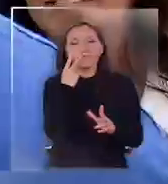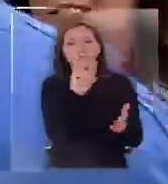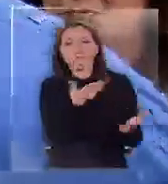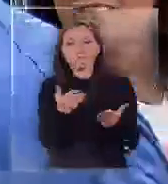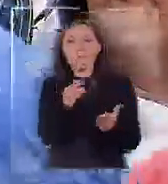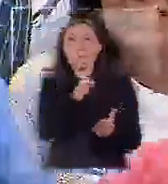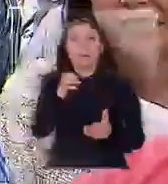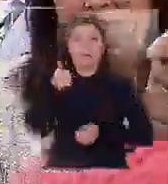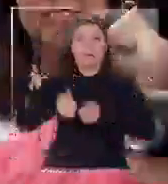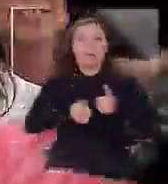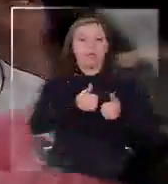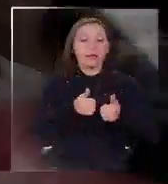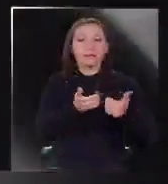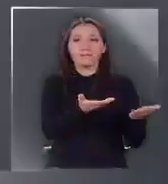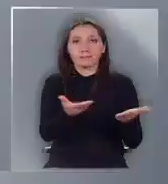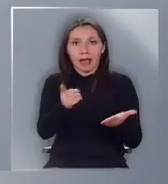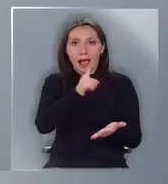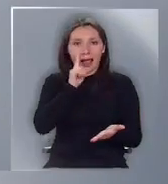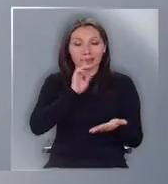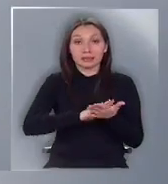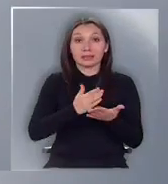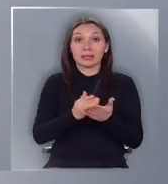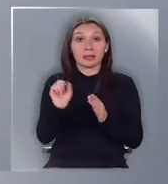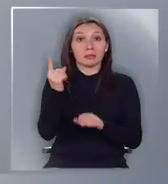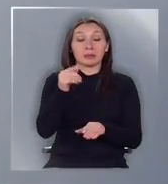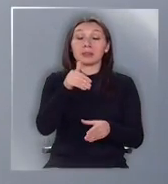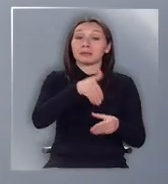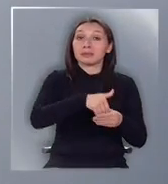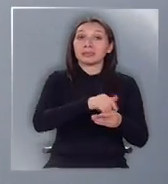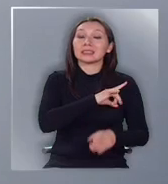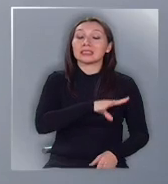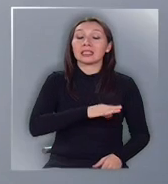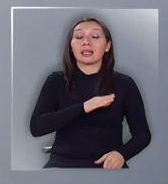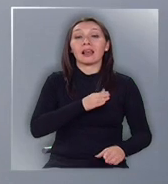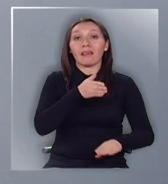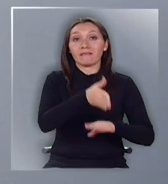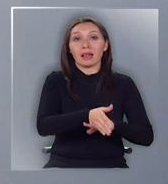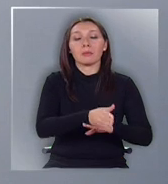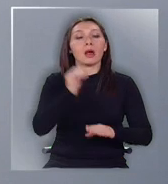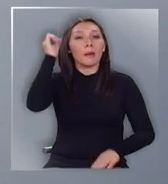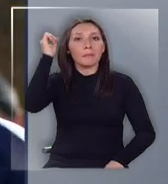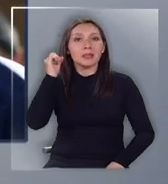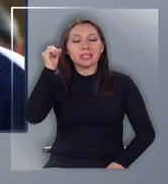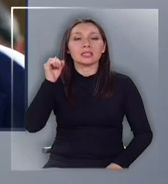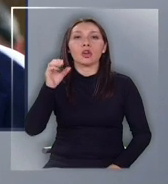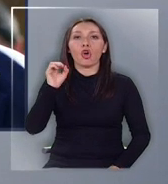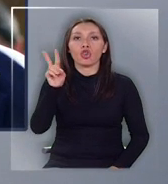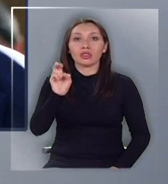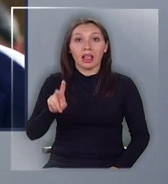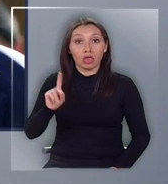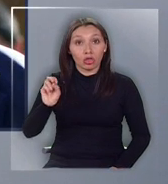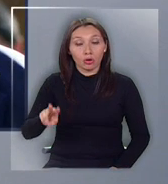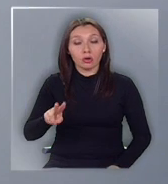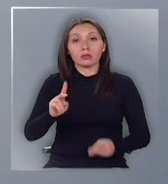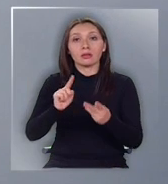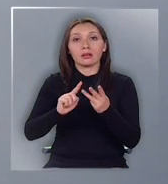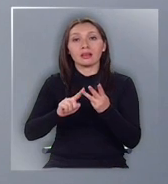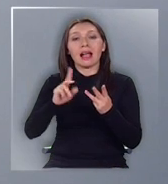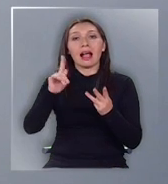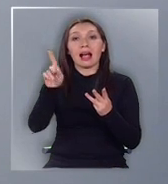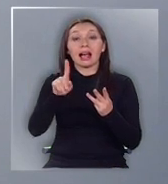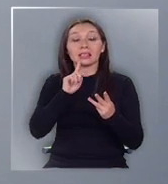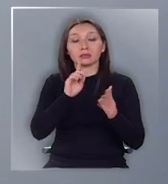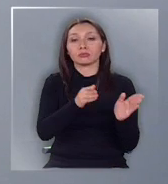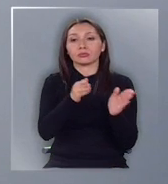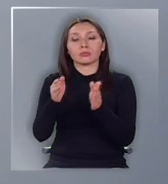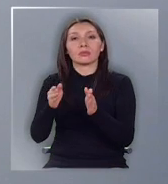precandidatos se encuentra así en las primarias de chile vamos se enfrentarán Sebastián Piñera Manuel José os andon Y Felipe cas Mientras que